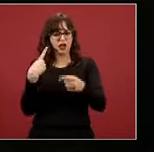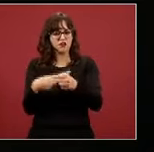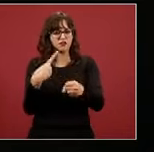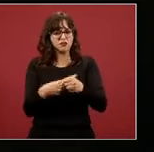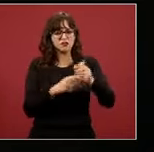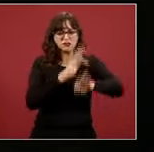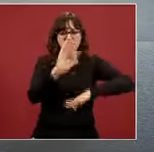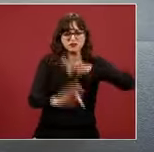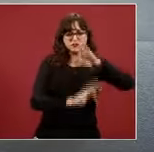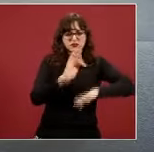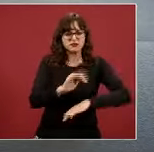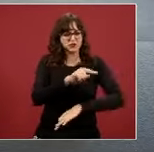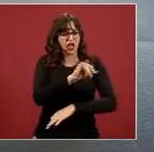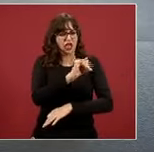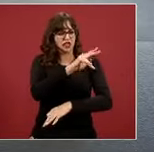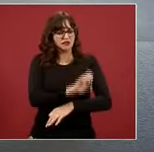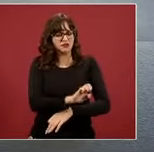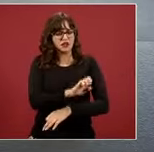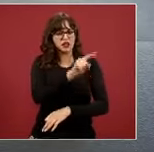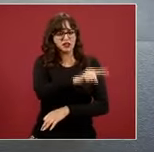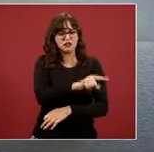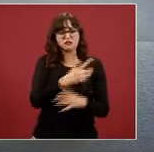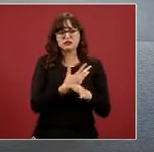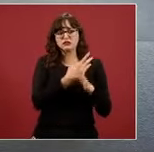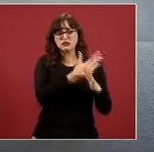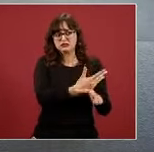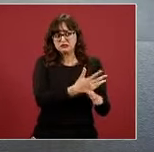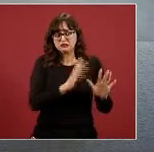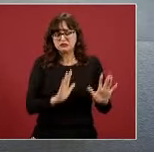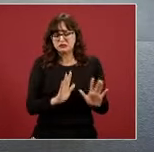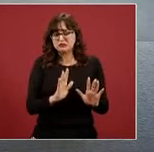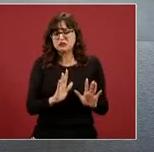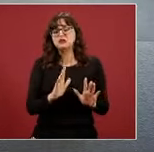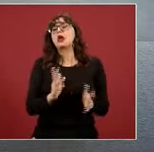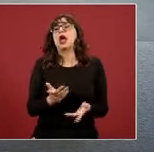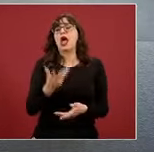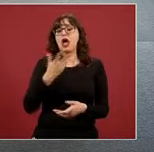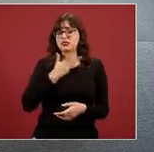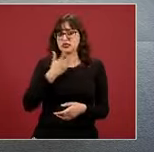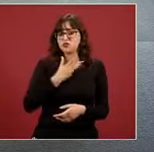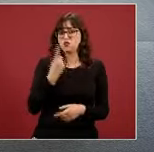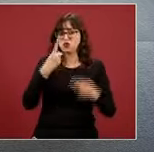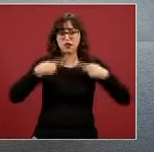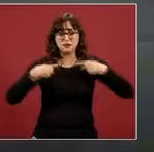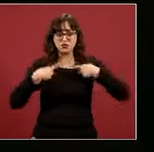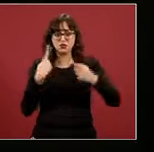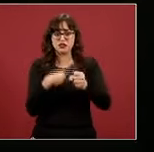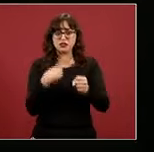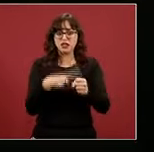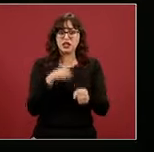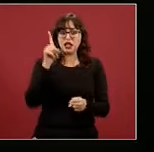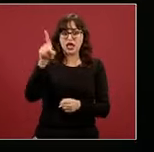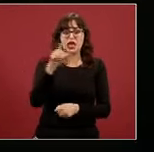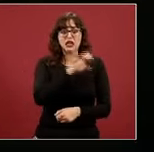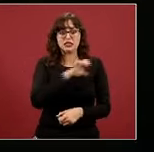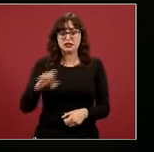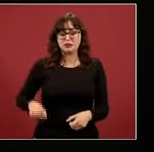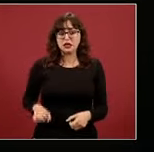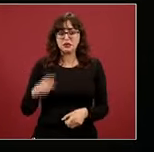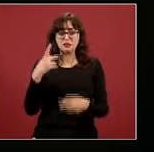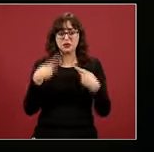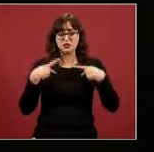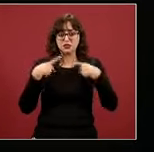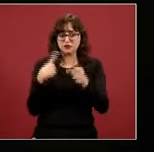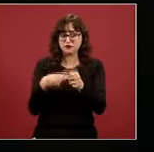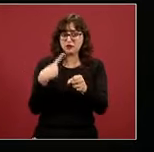redes sociales un caso de un paciente que está en la clínica 76 o Hospital 76 regional de Ecatepec, en donde sus